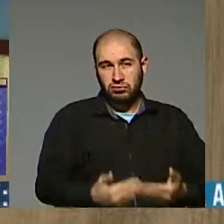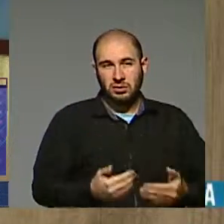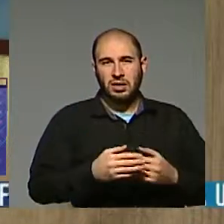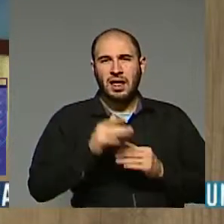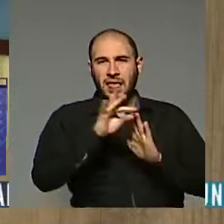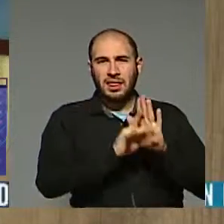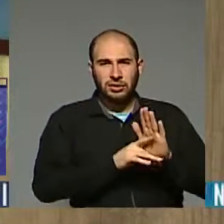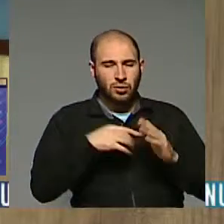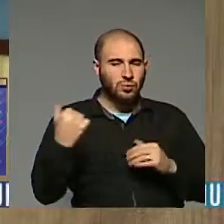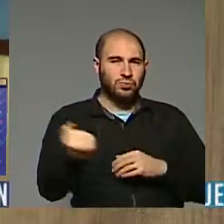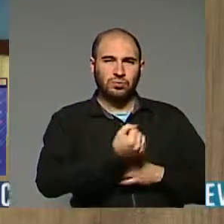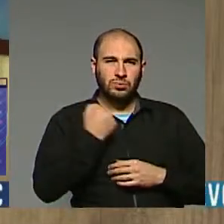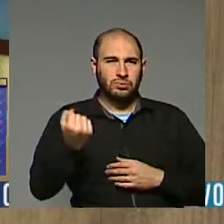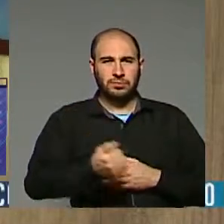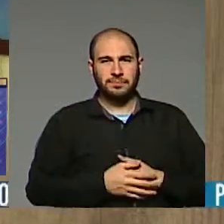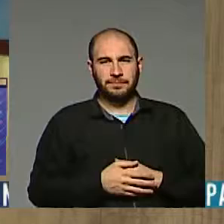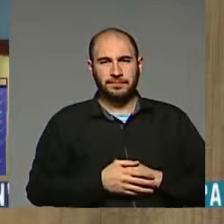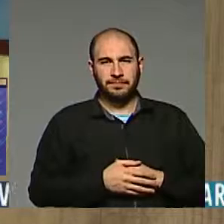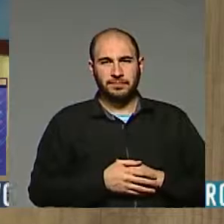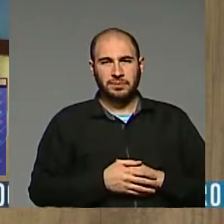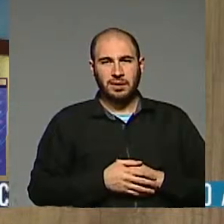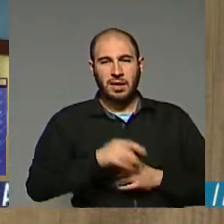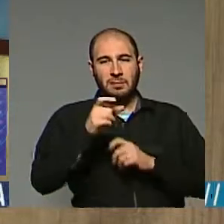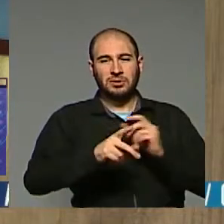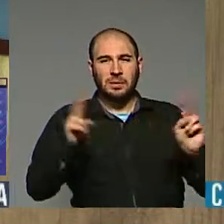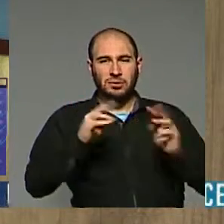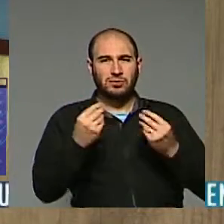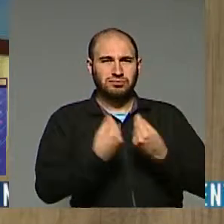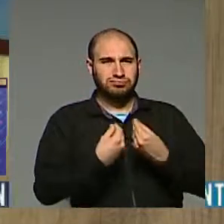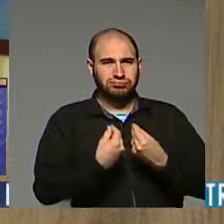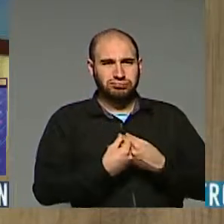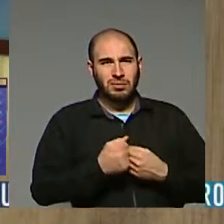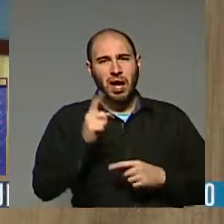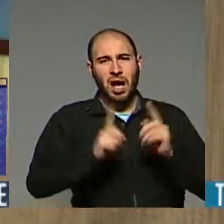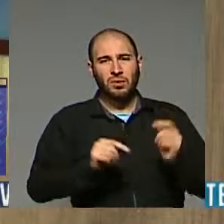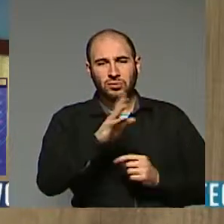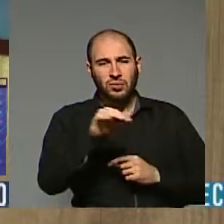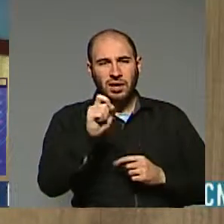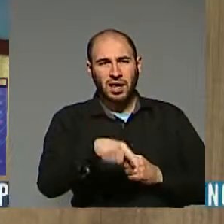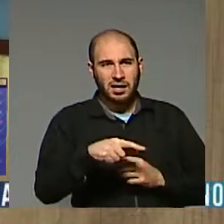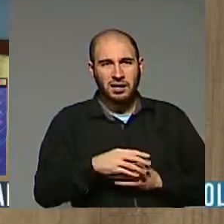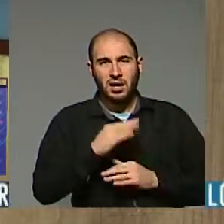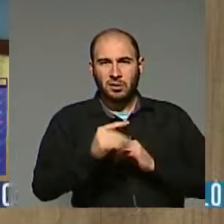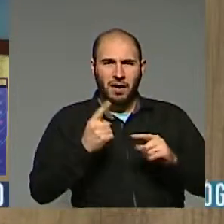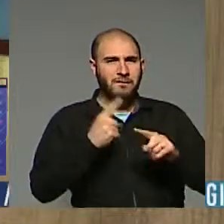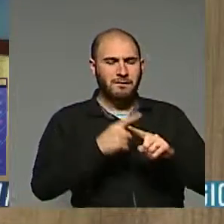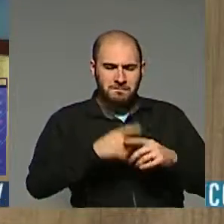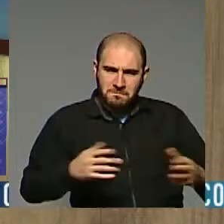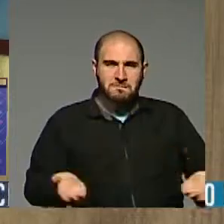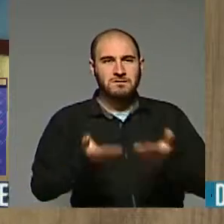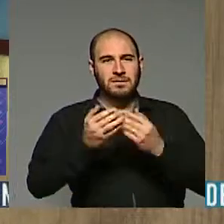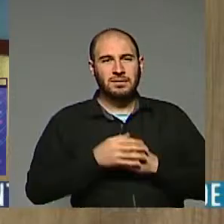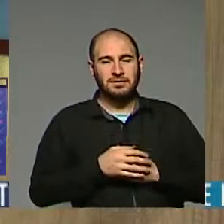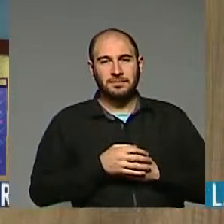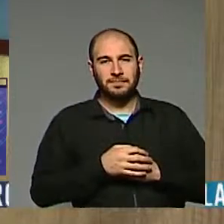realmente un dato muy fuerte y por el que muchos peronistas, incluso algunos locales, salieron a festejar, ¿sí?, ya